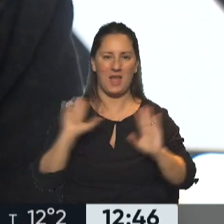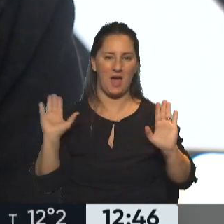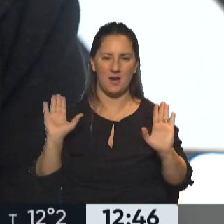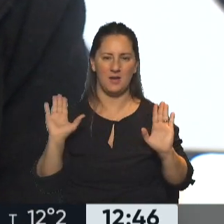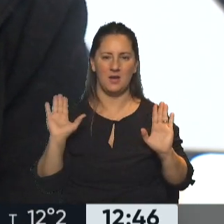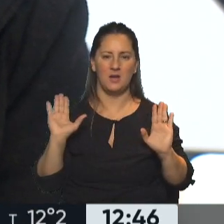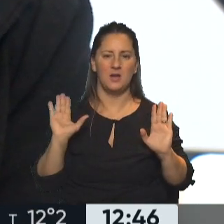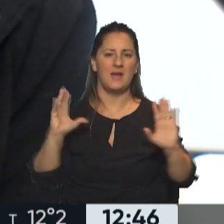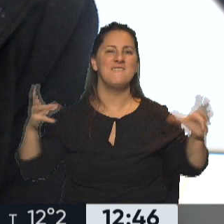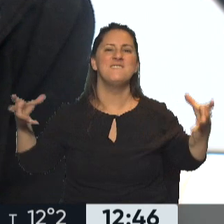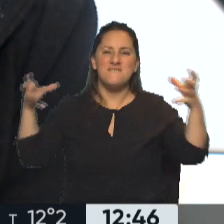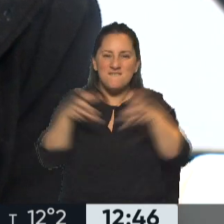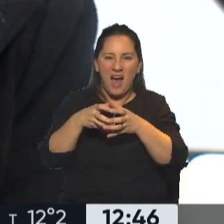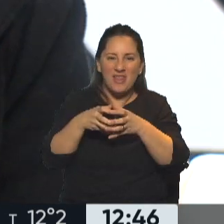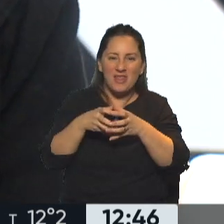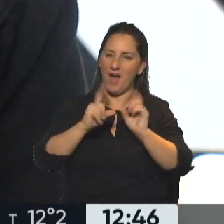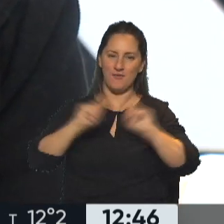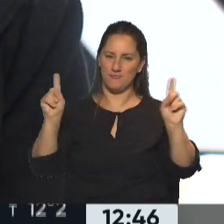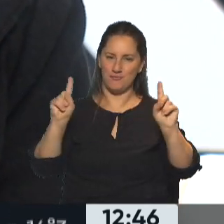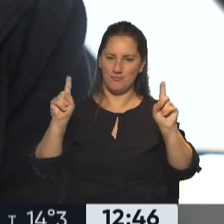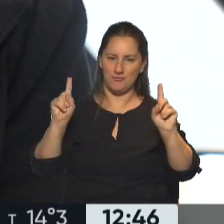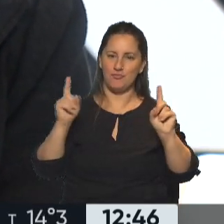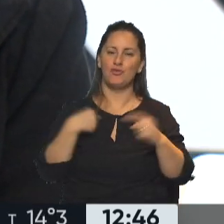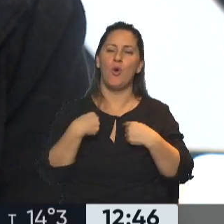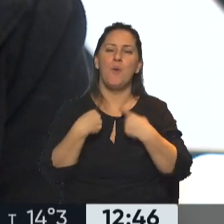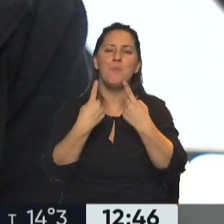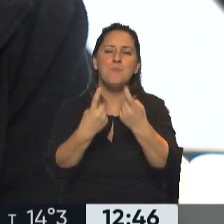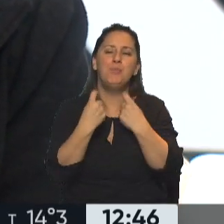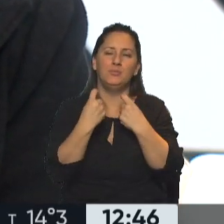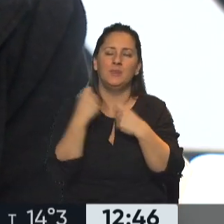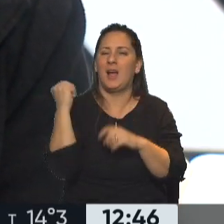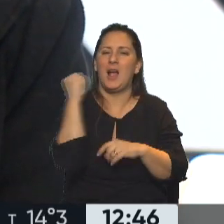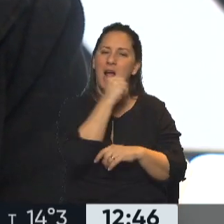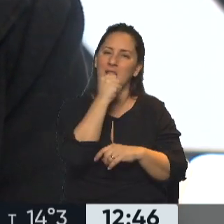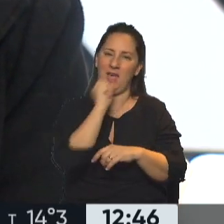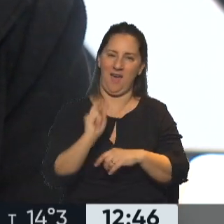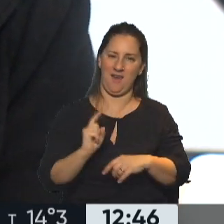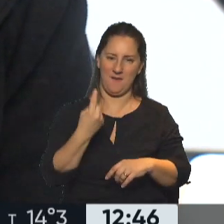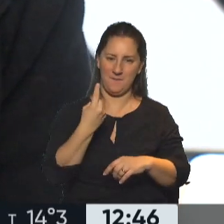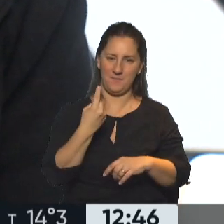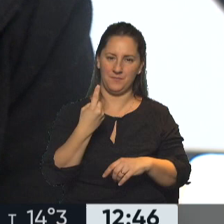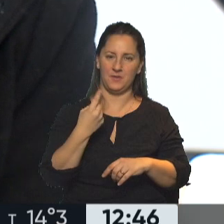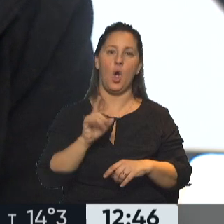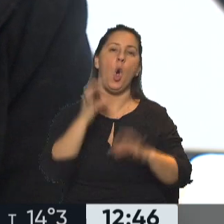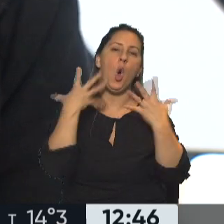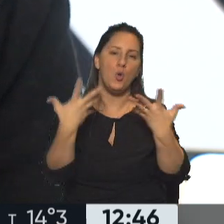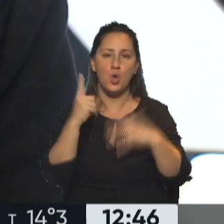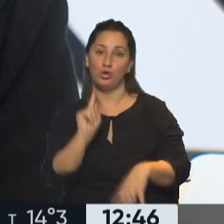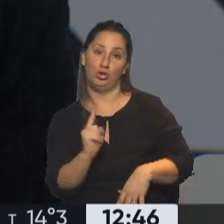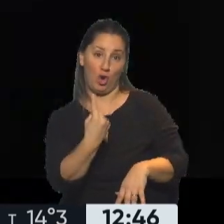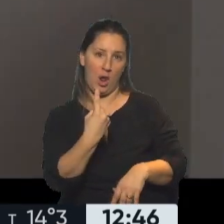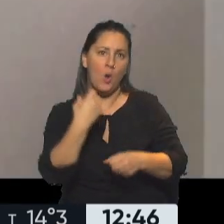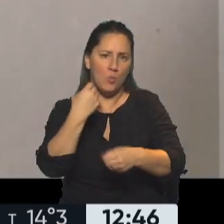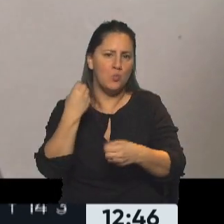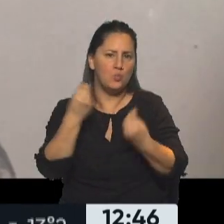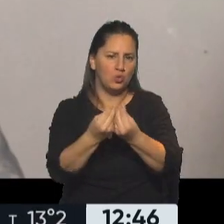y no estar en una banda. O sea, que aparezca mi nombre, esa era mi necesidad en ese momento. No estoy sola, un montón de gente trabajó